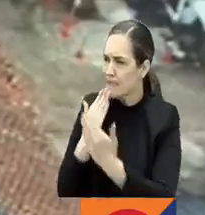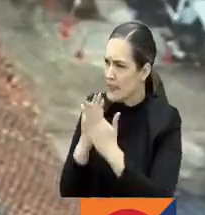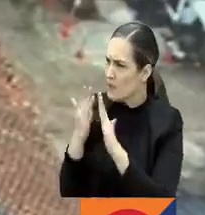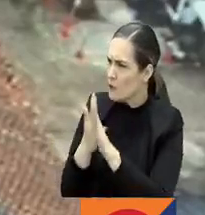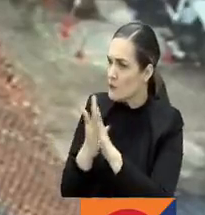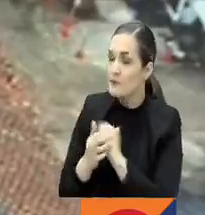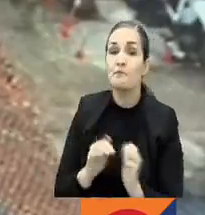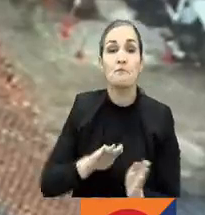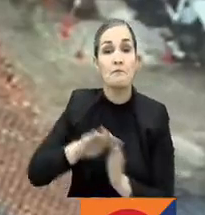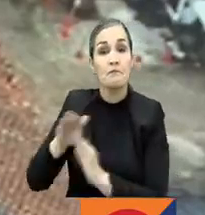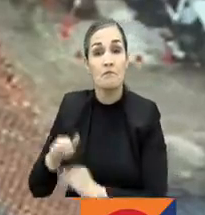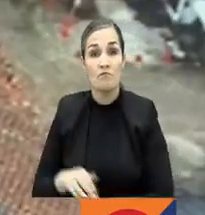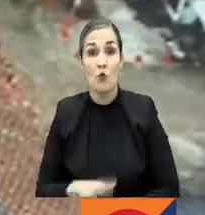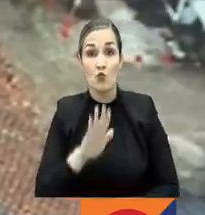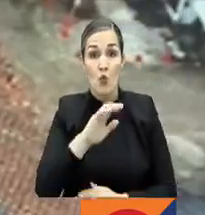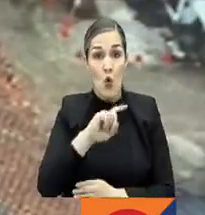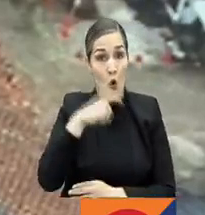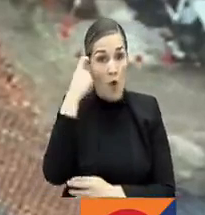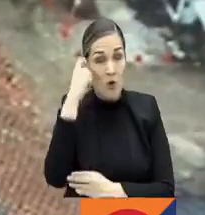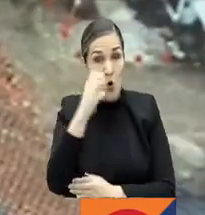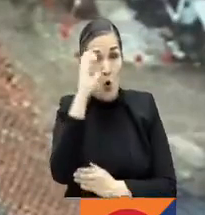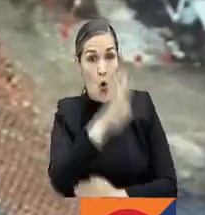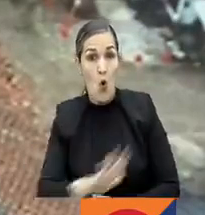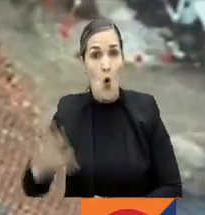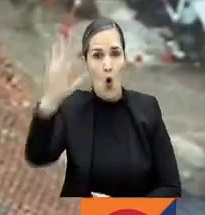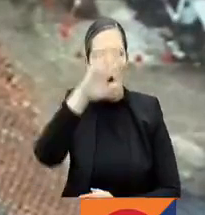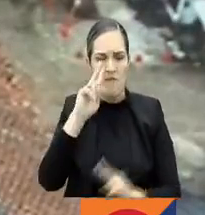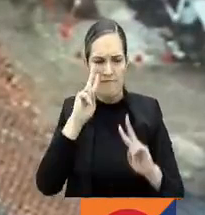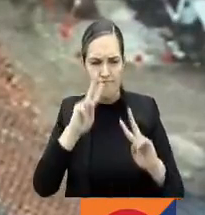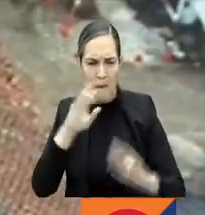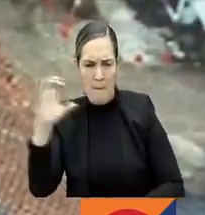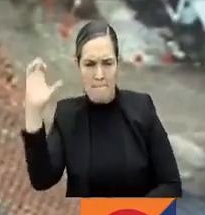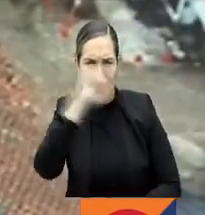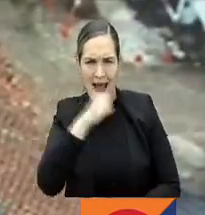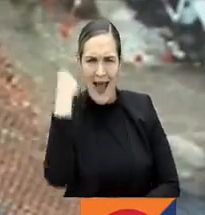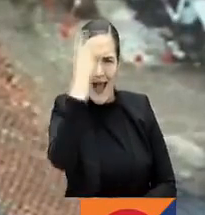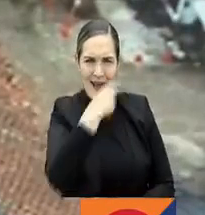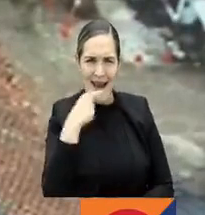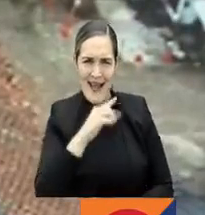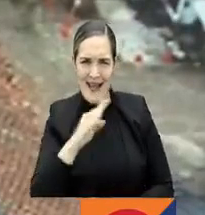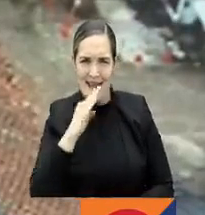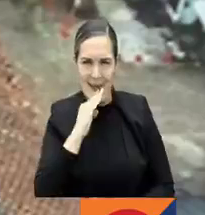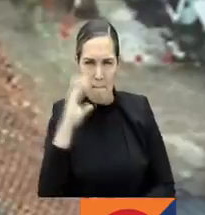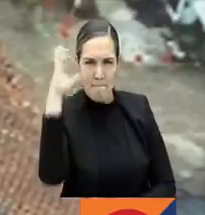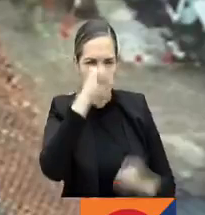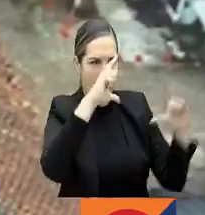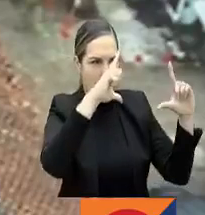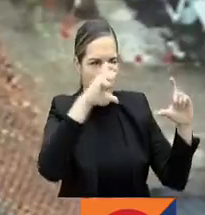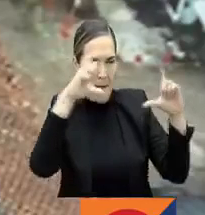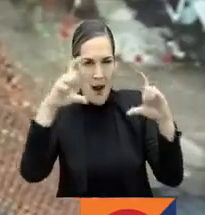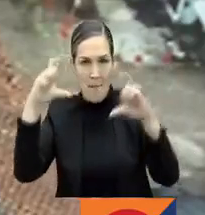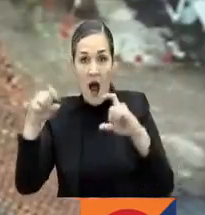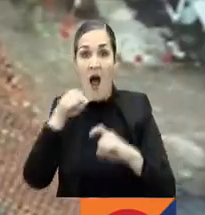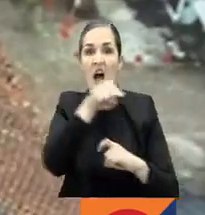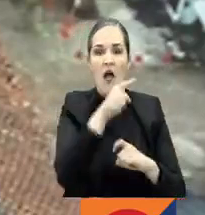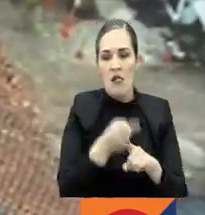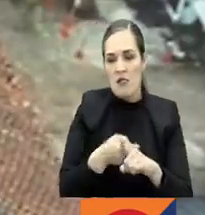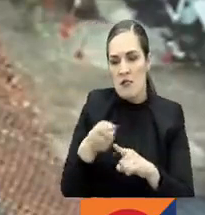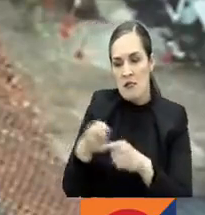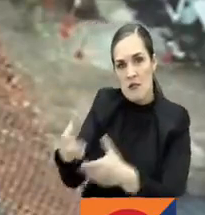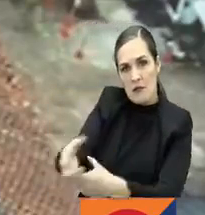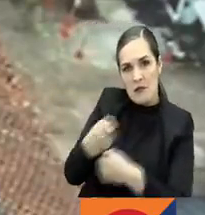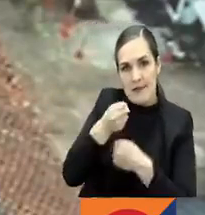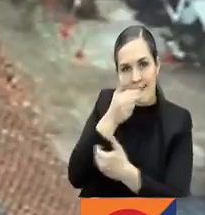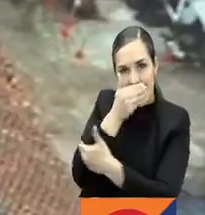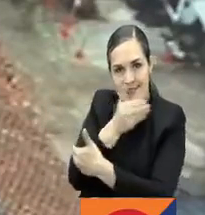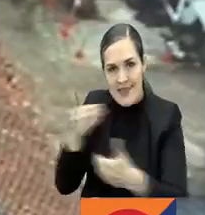Bueno, autoridades del país presentan el cartel de los más buscados por el reclutamiento, uso y utilización de niños, niñas y adolescentes para la comisión de